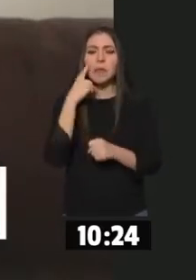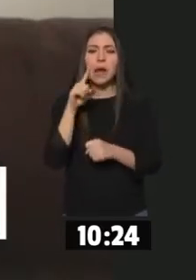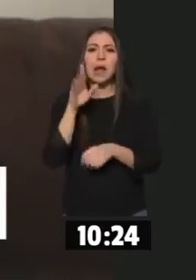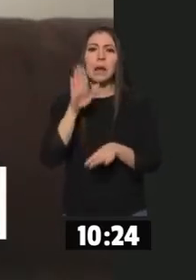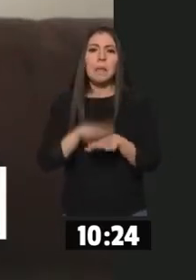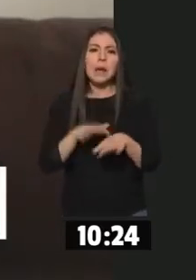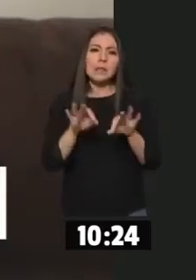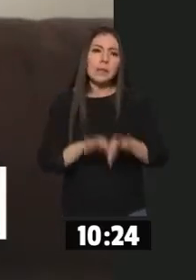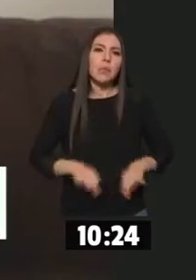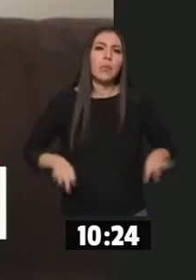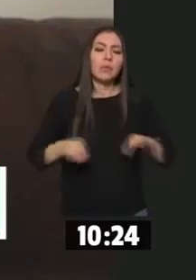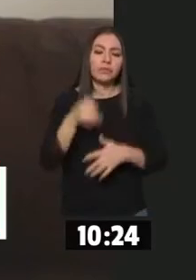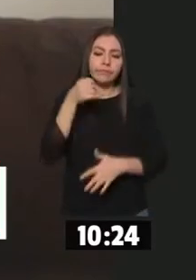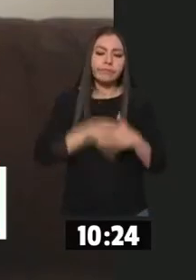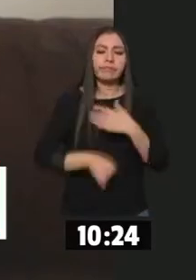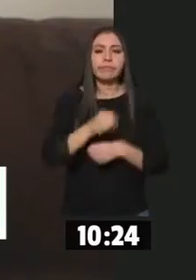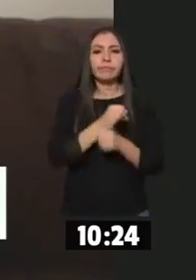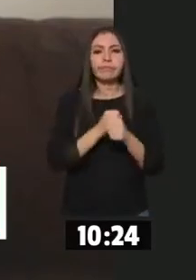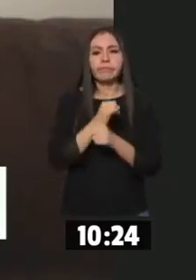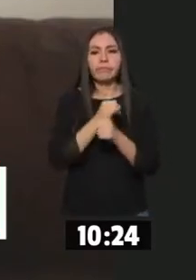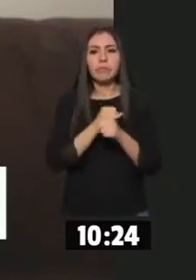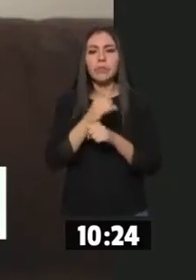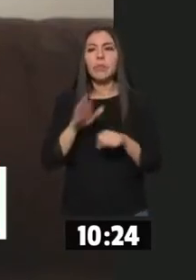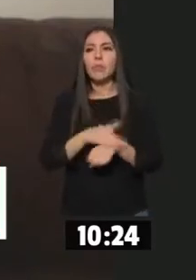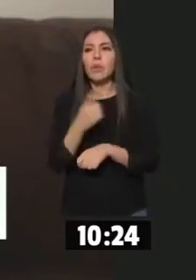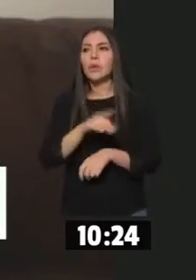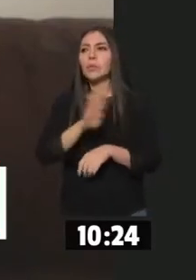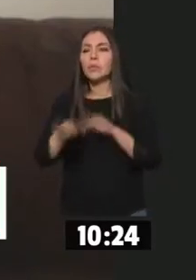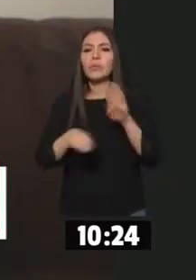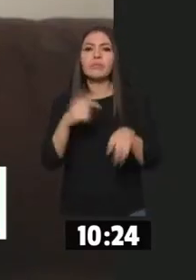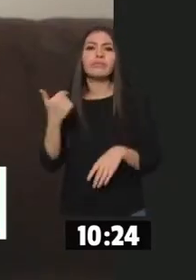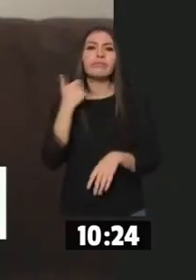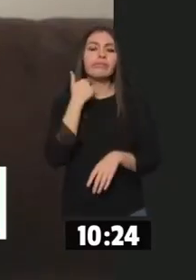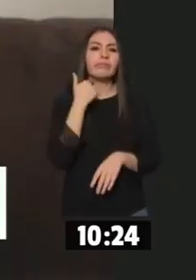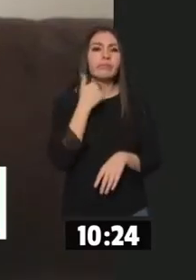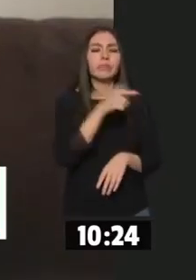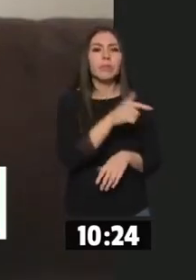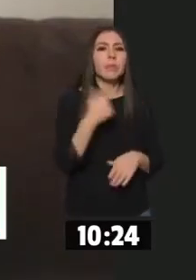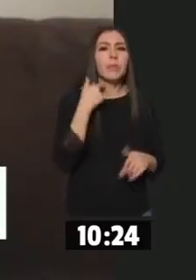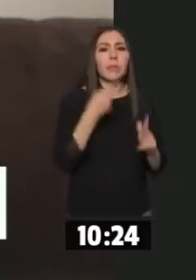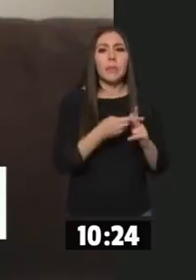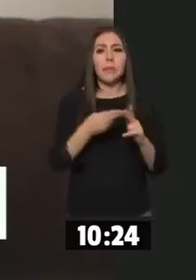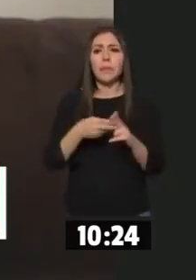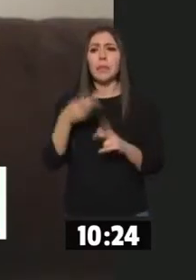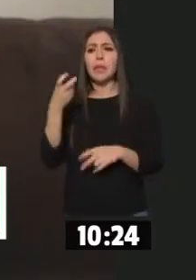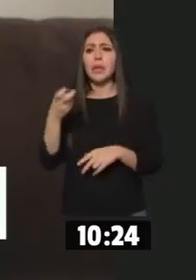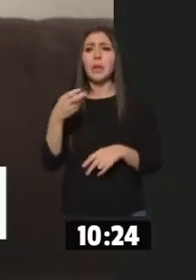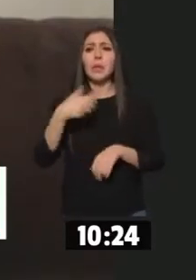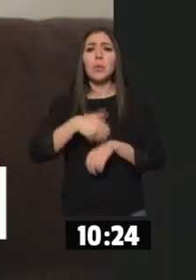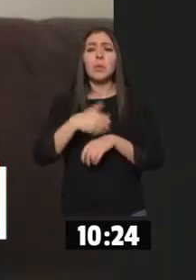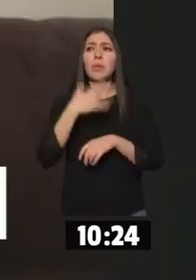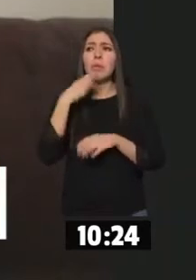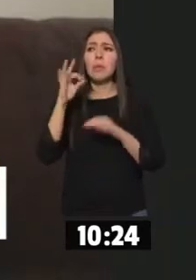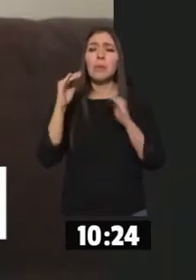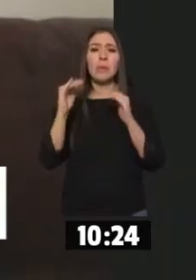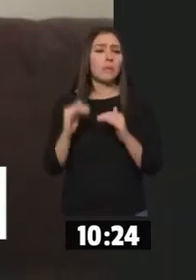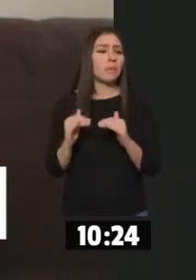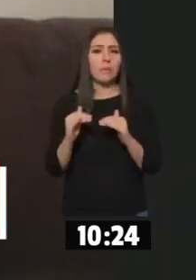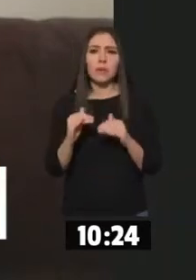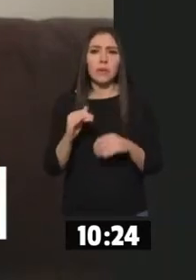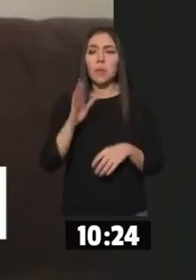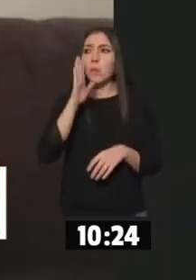estas investigaciones, por lo menos de estos homicidios que se han cometido. No nos parece que sea una cifra inmanejable, me parece que podría ser algo